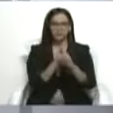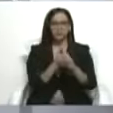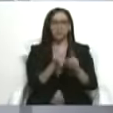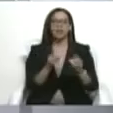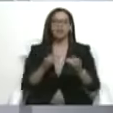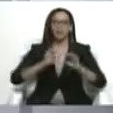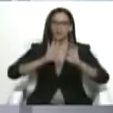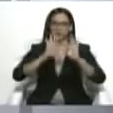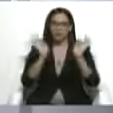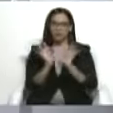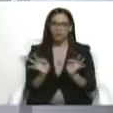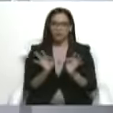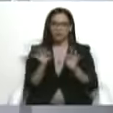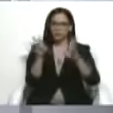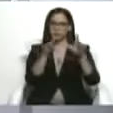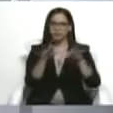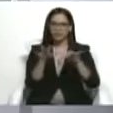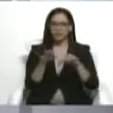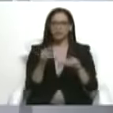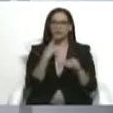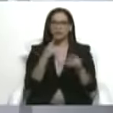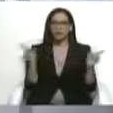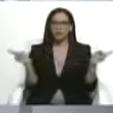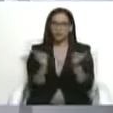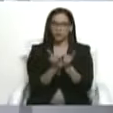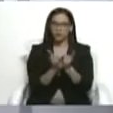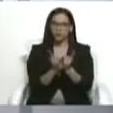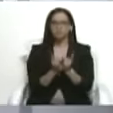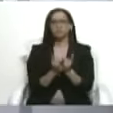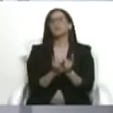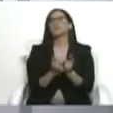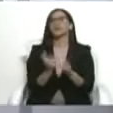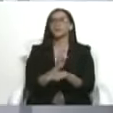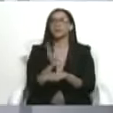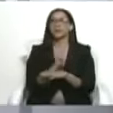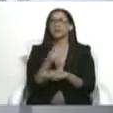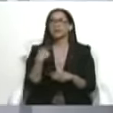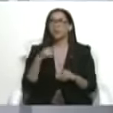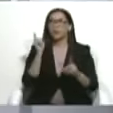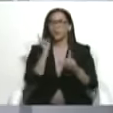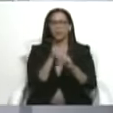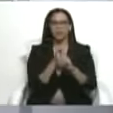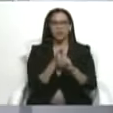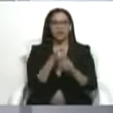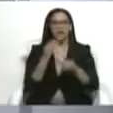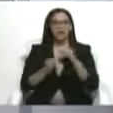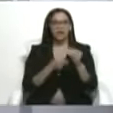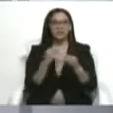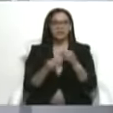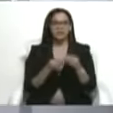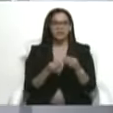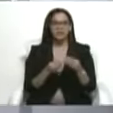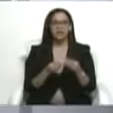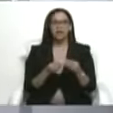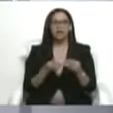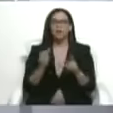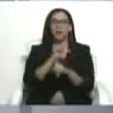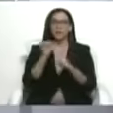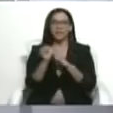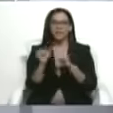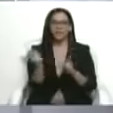conspirativa. Te lo resumo rápidamente. Que tenía como objetivo generar un clima de violencia